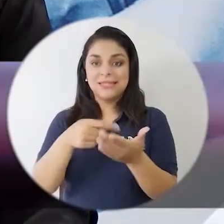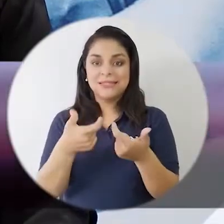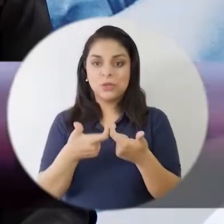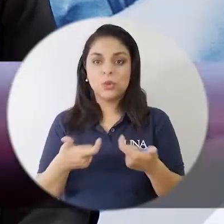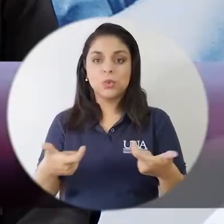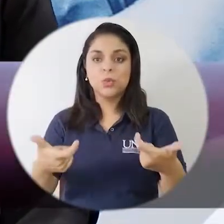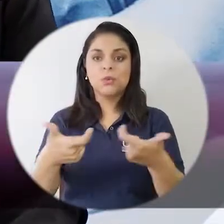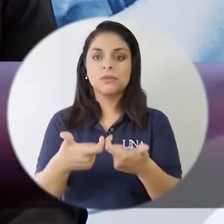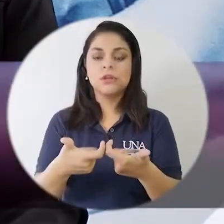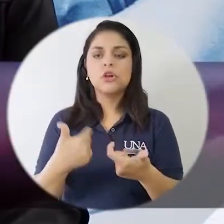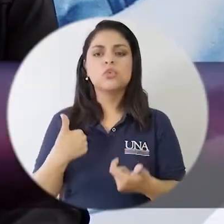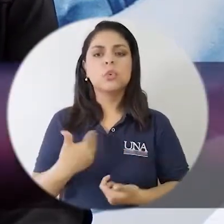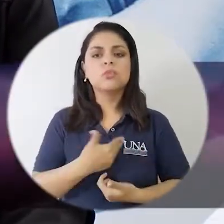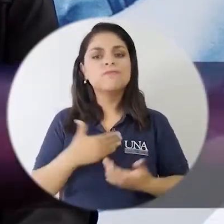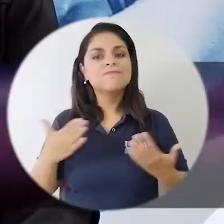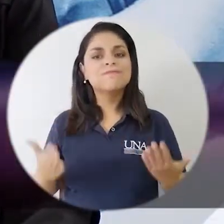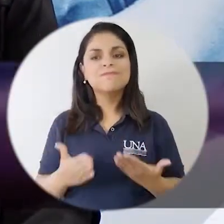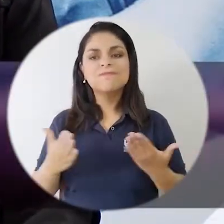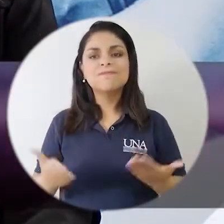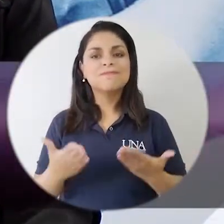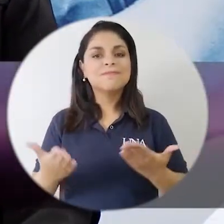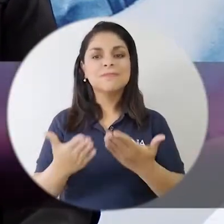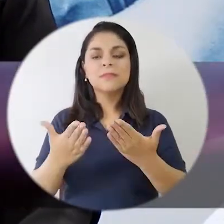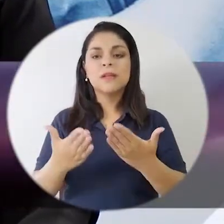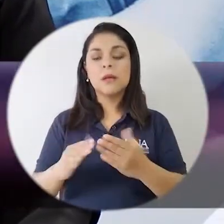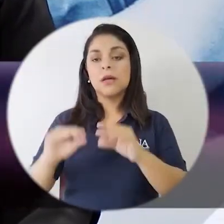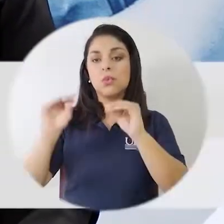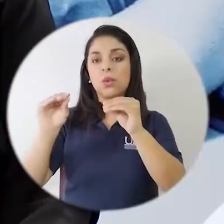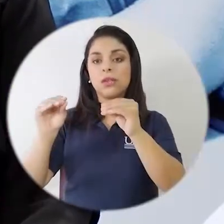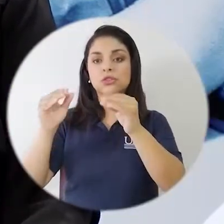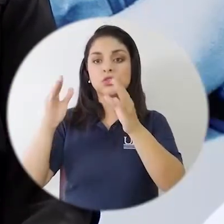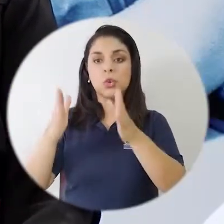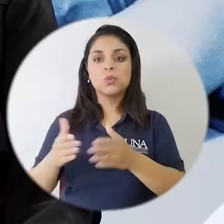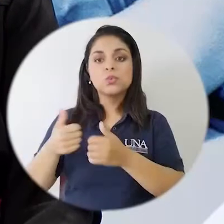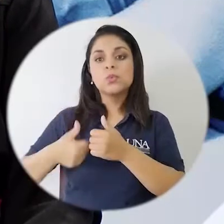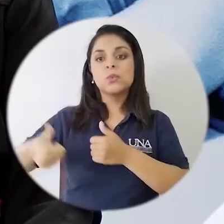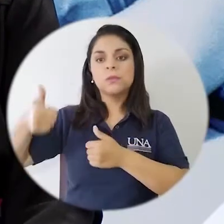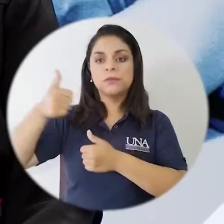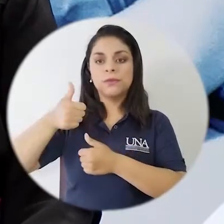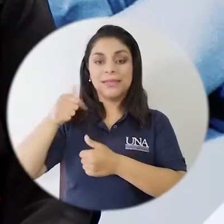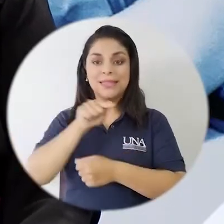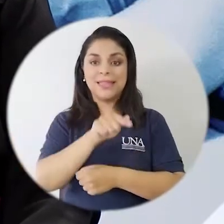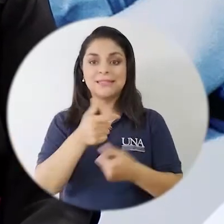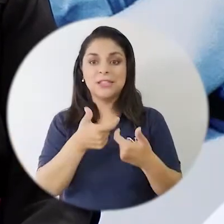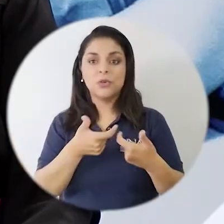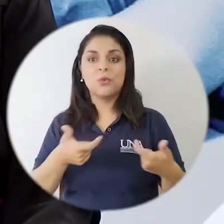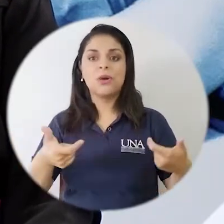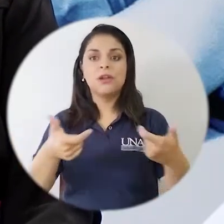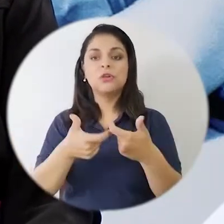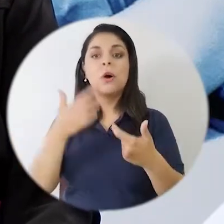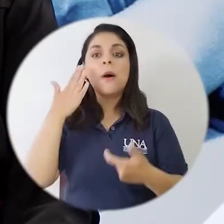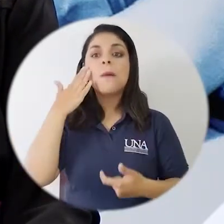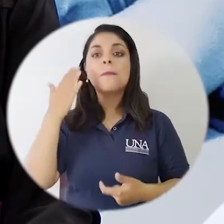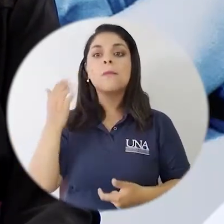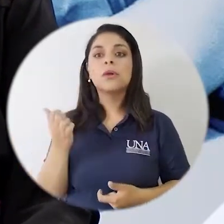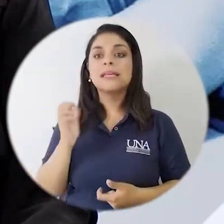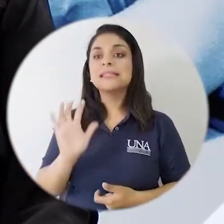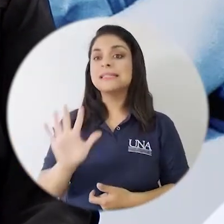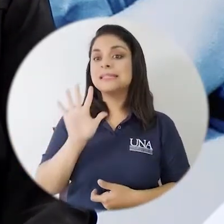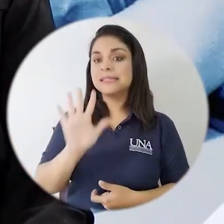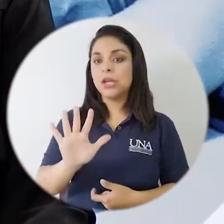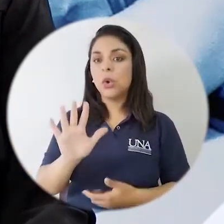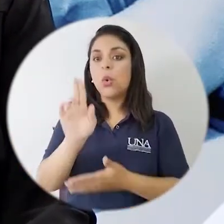este congreso. Fíjese que estamos muy entusiasmados como instituciones de educación superior por este congreso, y lo quiero decir porque somos las